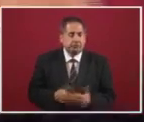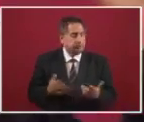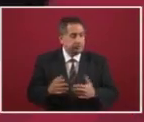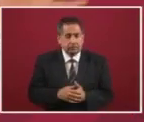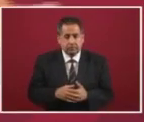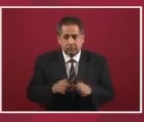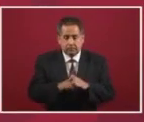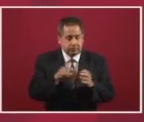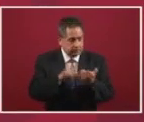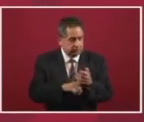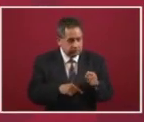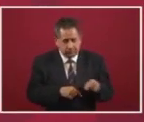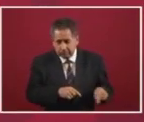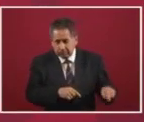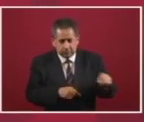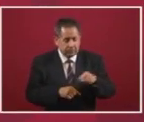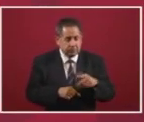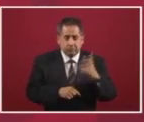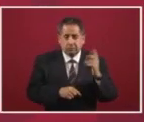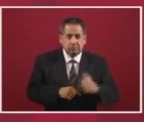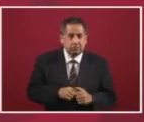Llenaron de